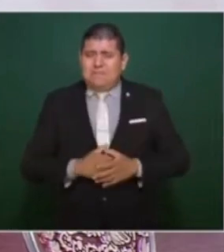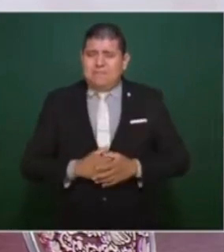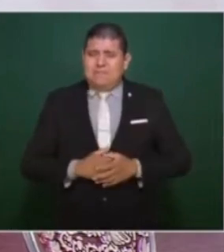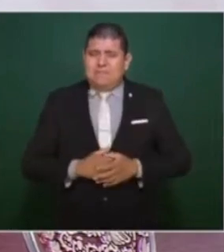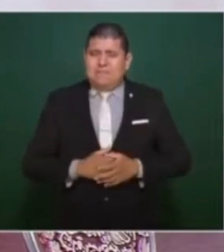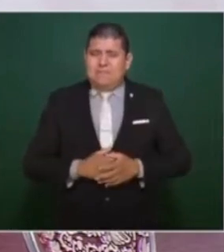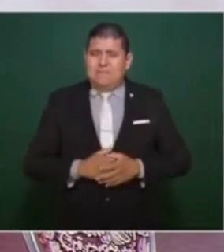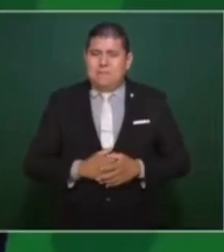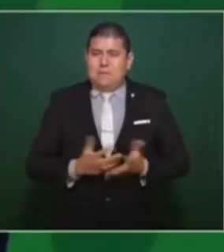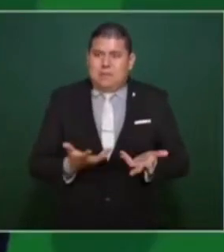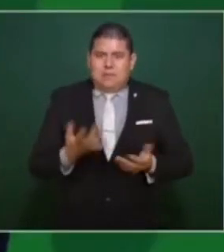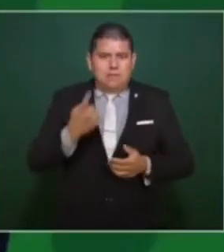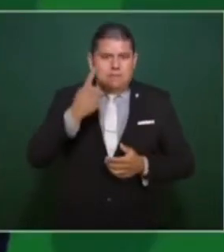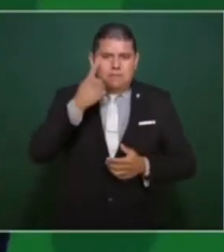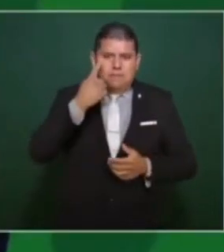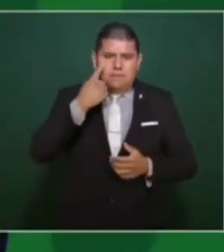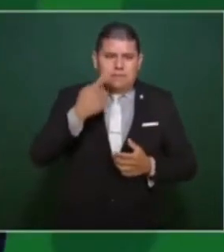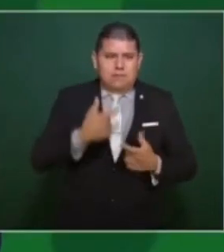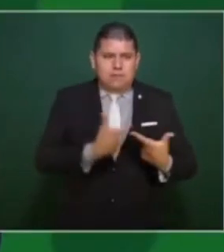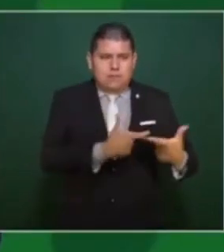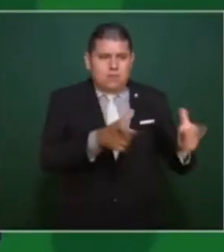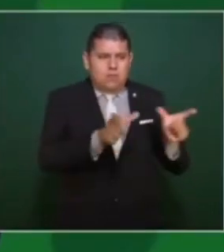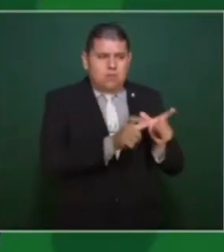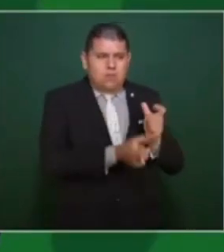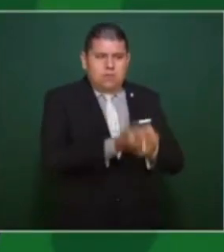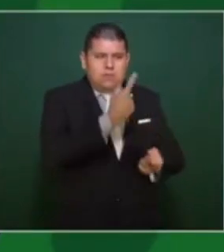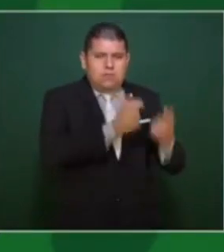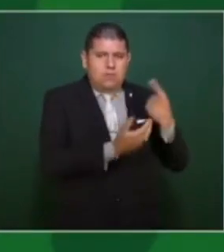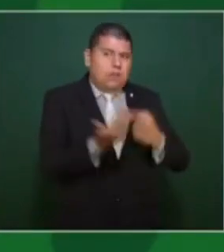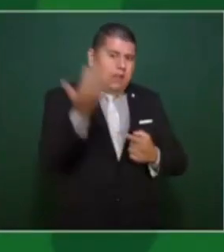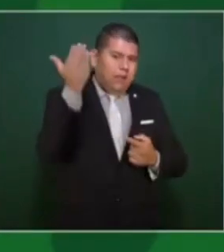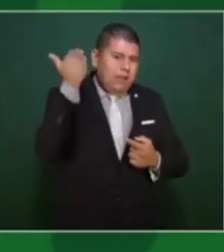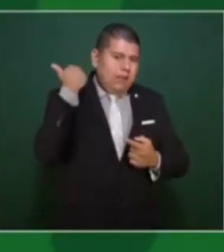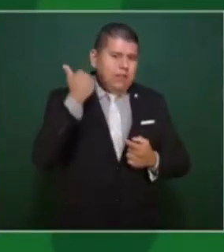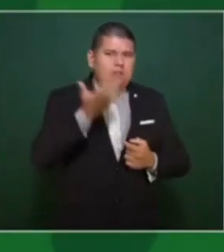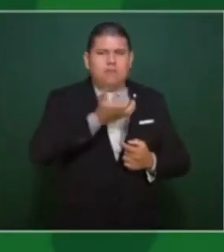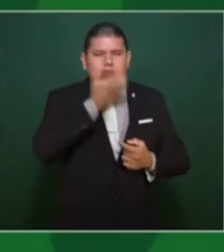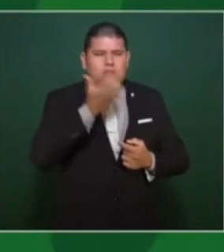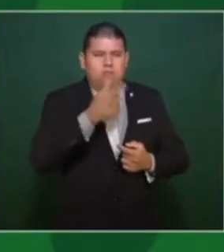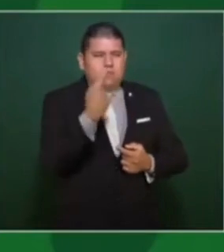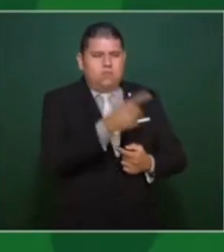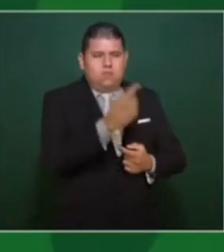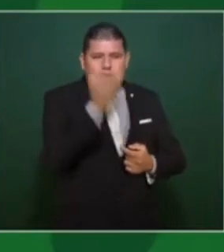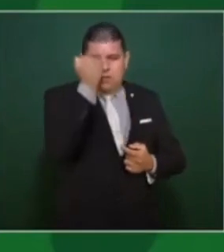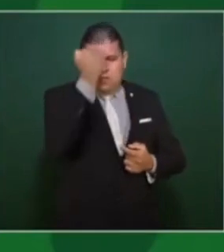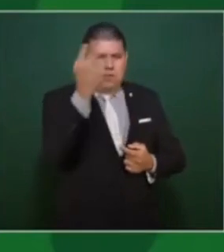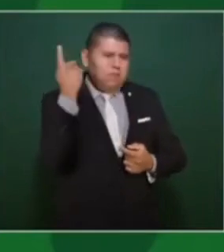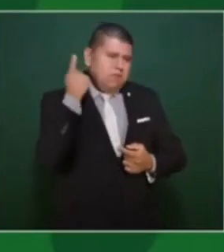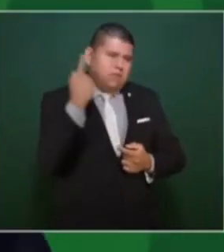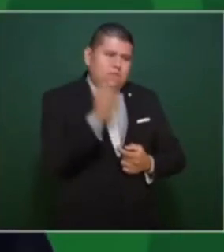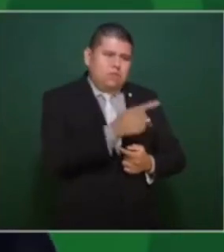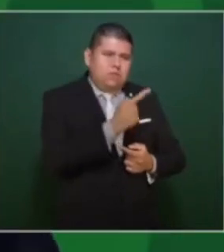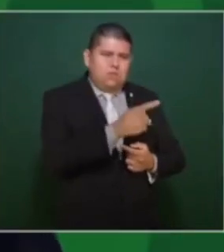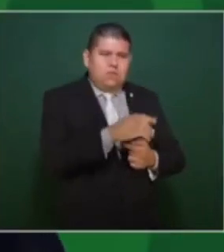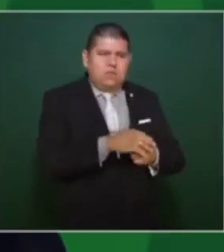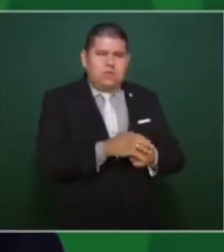Es que hay grupos conservadores, lo hablábamos hace unos días en otras partes,